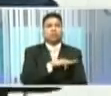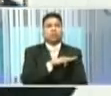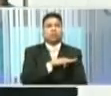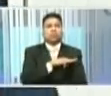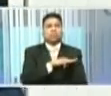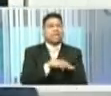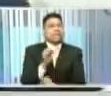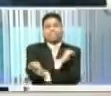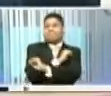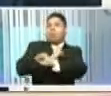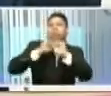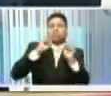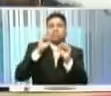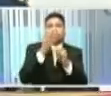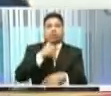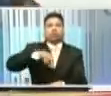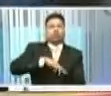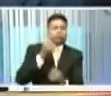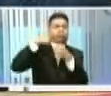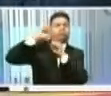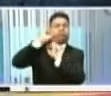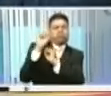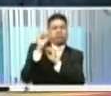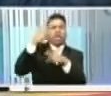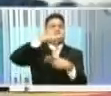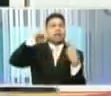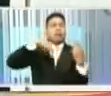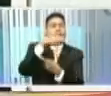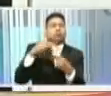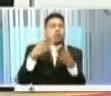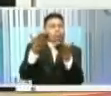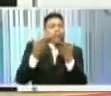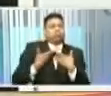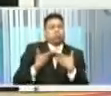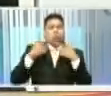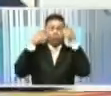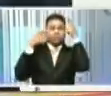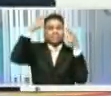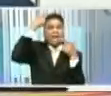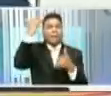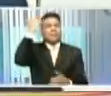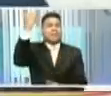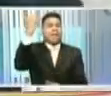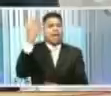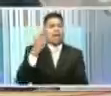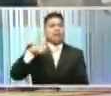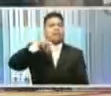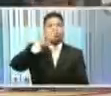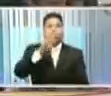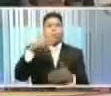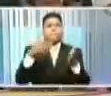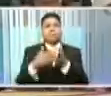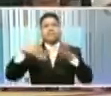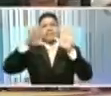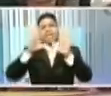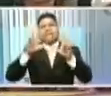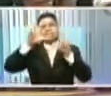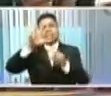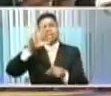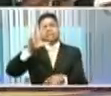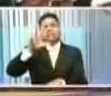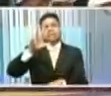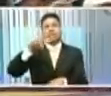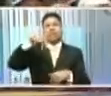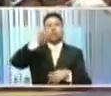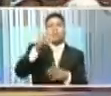sido imposible defender la revolución y el legado de Hugo Chávez en estos años 2013, 14, 15 y